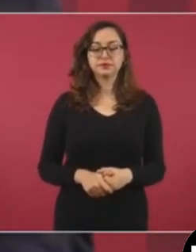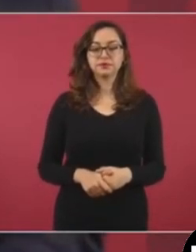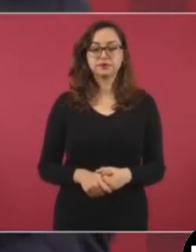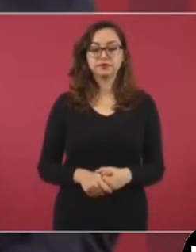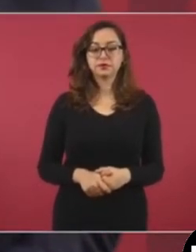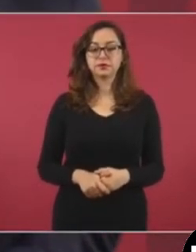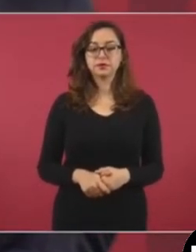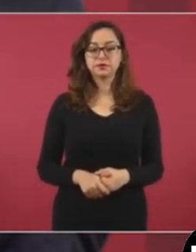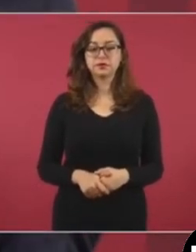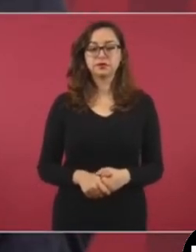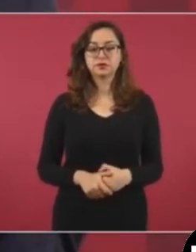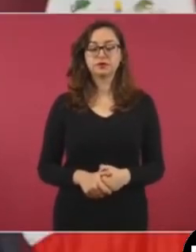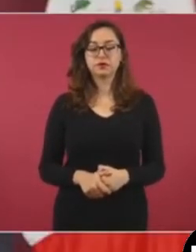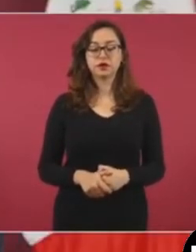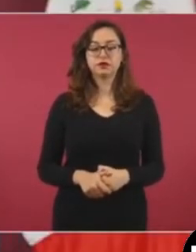candidatos.